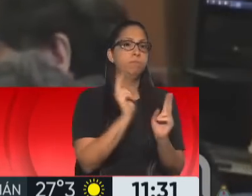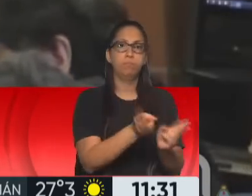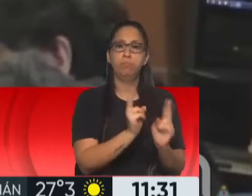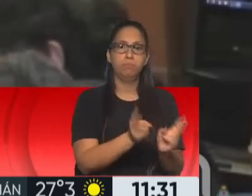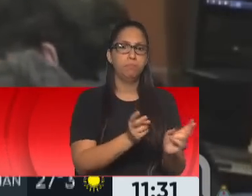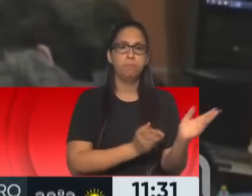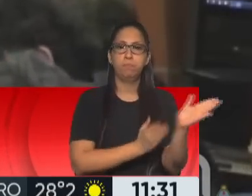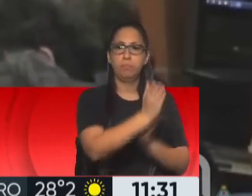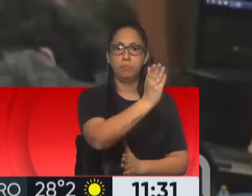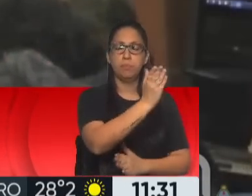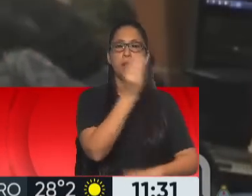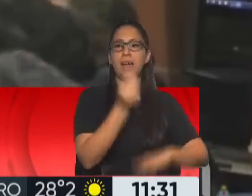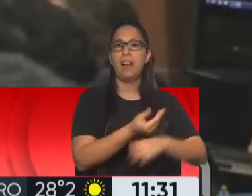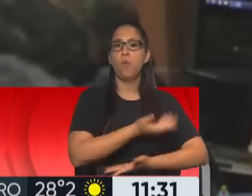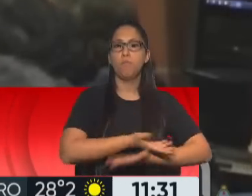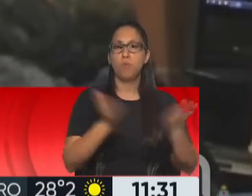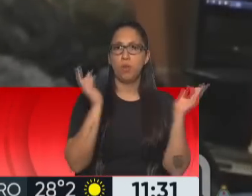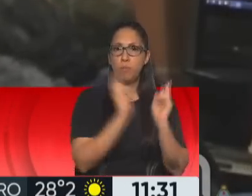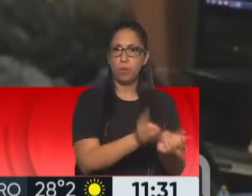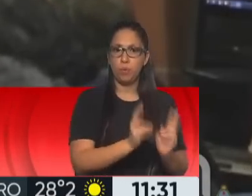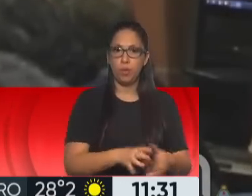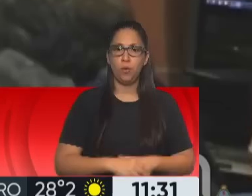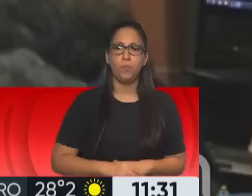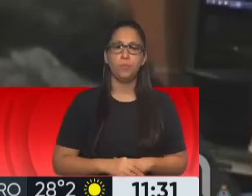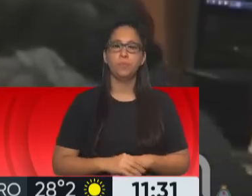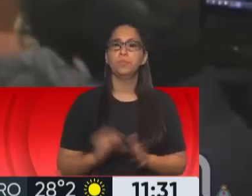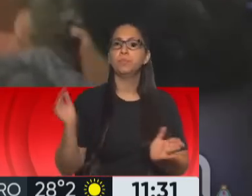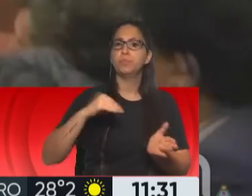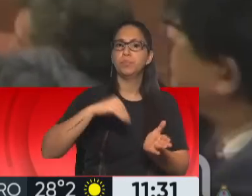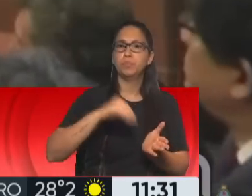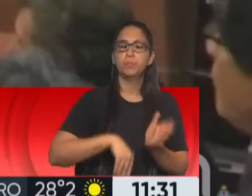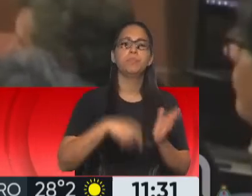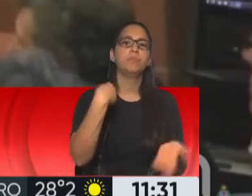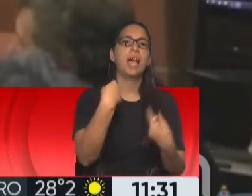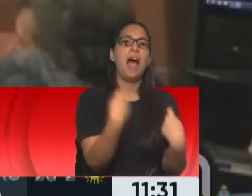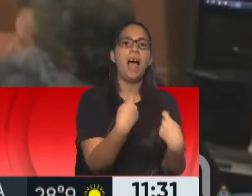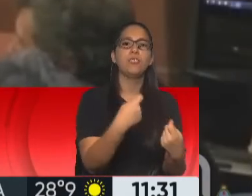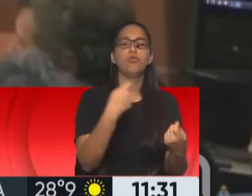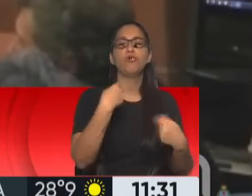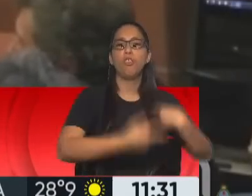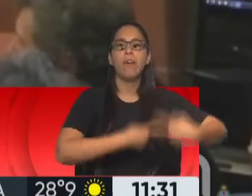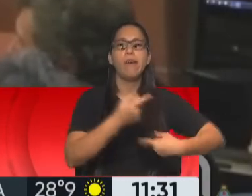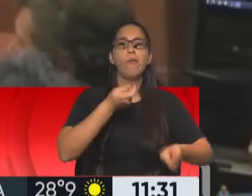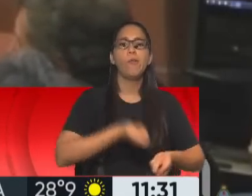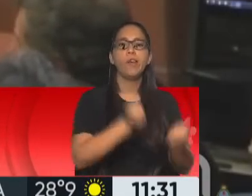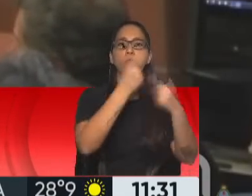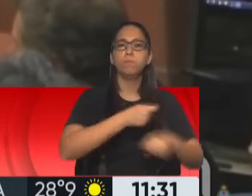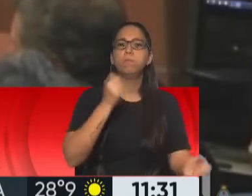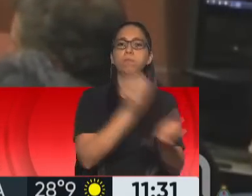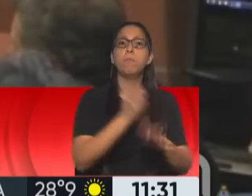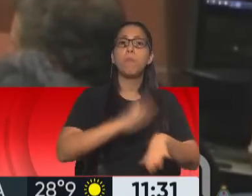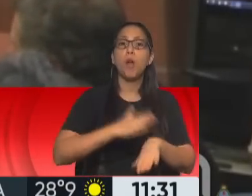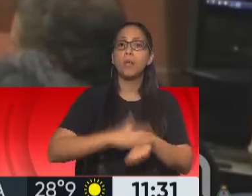para ejercer cargos públicos, accesorias legales y las costas del proceso, por considerarla